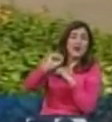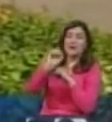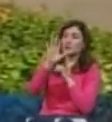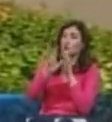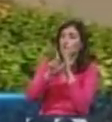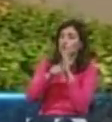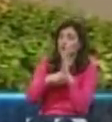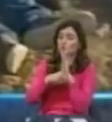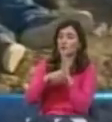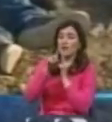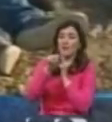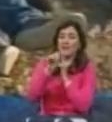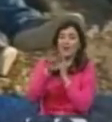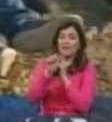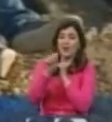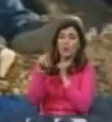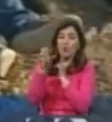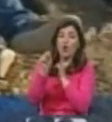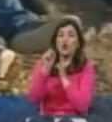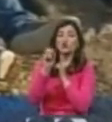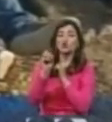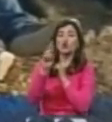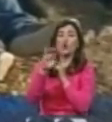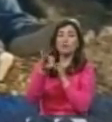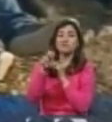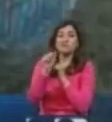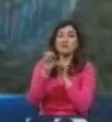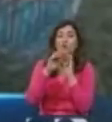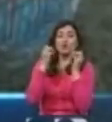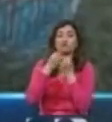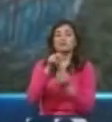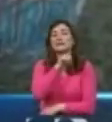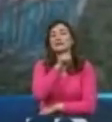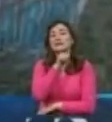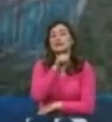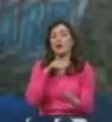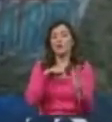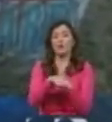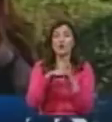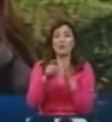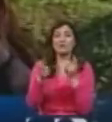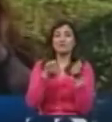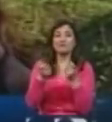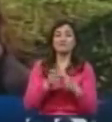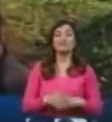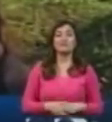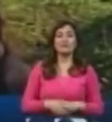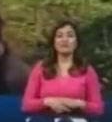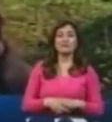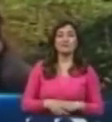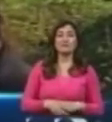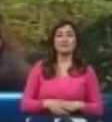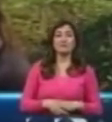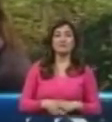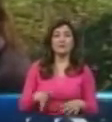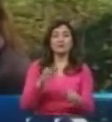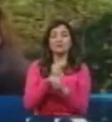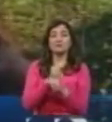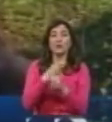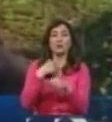de Data a Pozorja, una organización narcodelictiva había establecido su centro de acopio y de operación. Una fachada segura para el acopio y